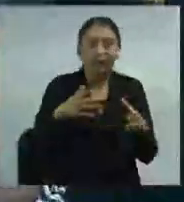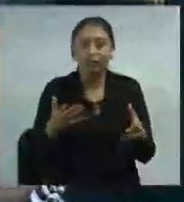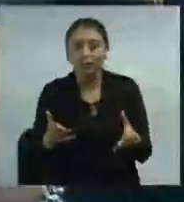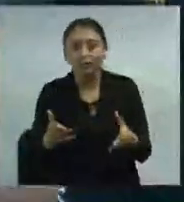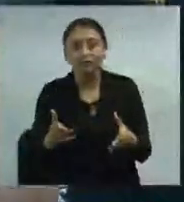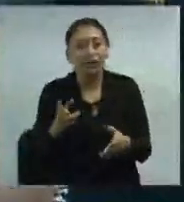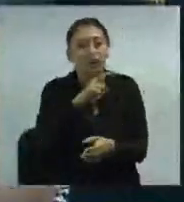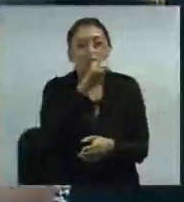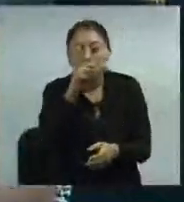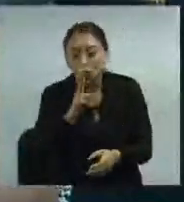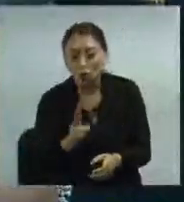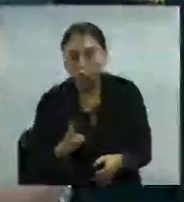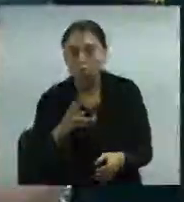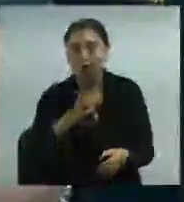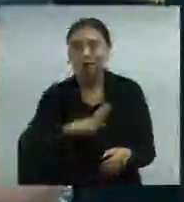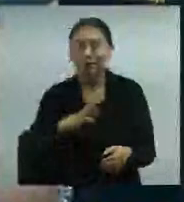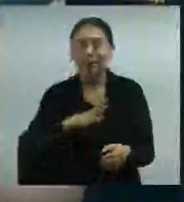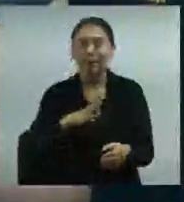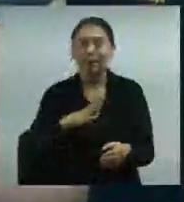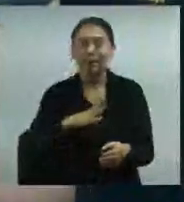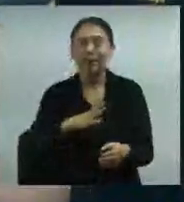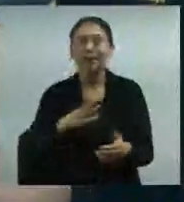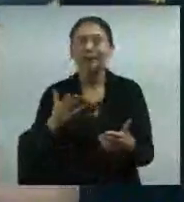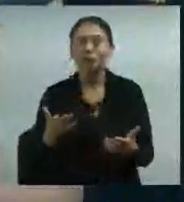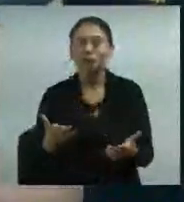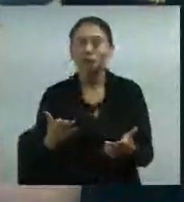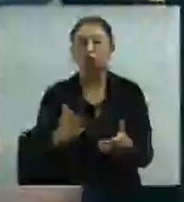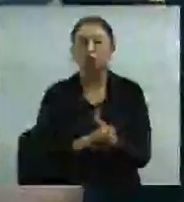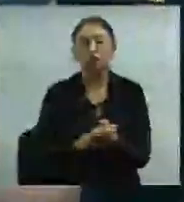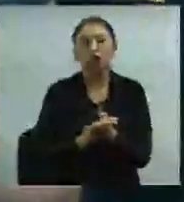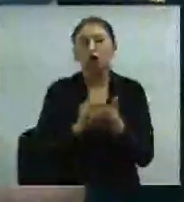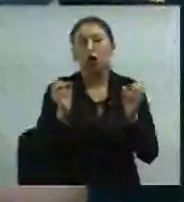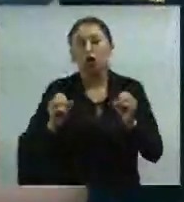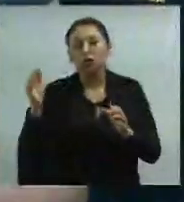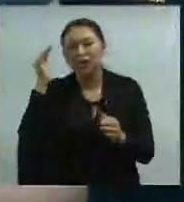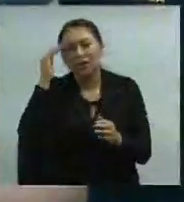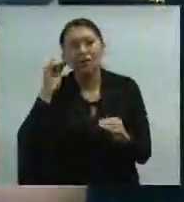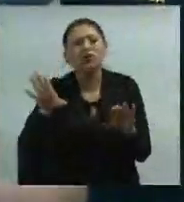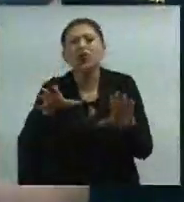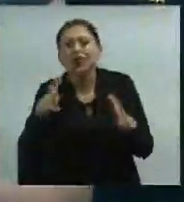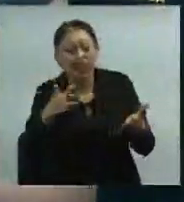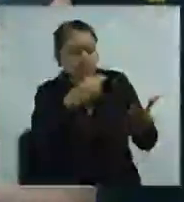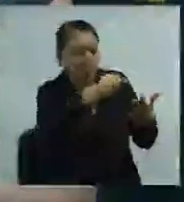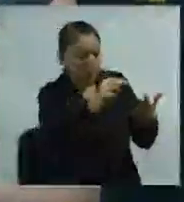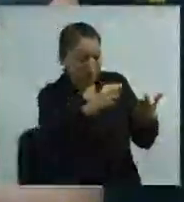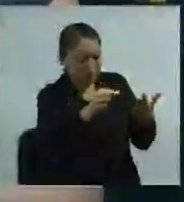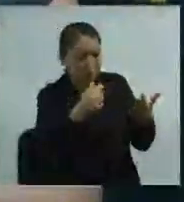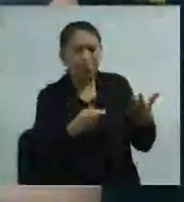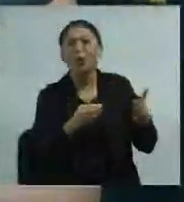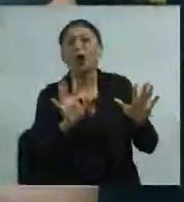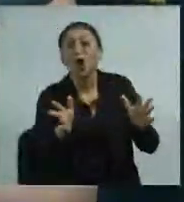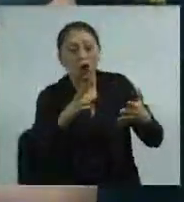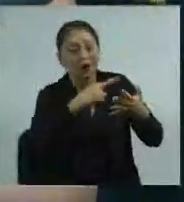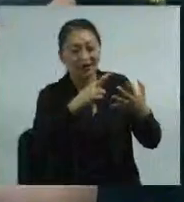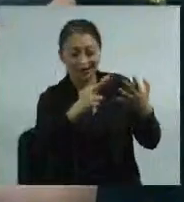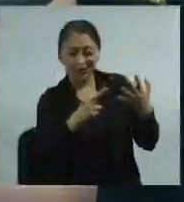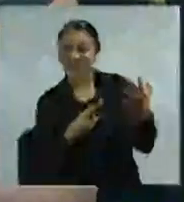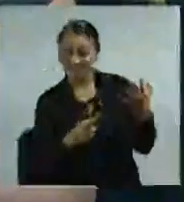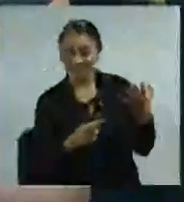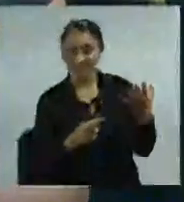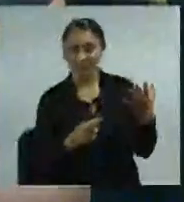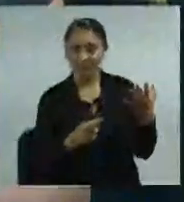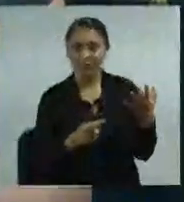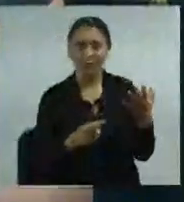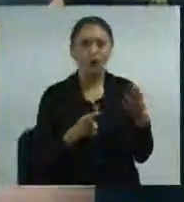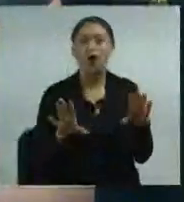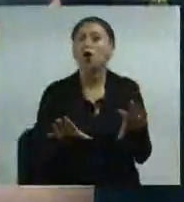que nunca tenemos un cuadro de graduación, nunca sabemos qué es lo que se va a calificar, qué es lo que se va a tomar en cuenta y sobre todo,